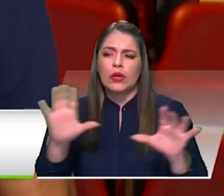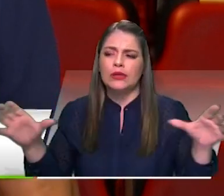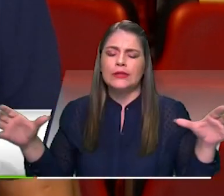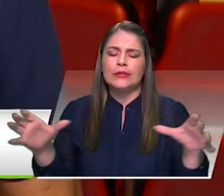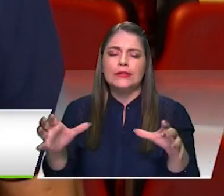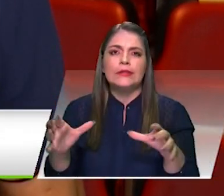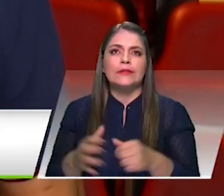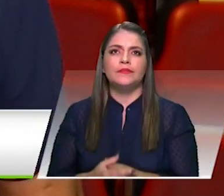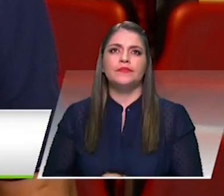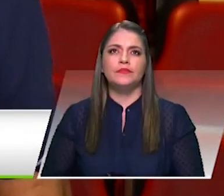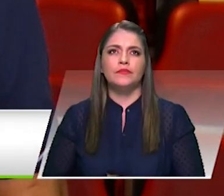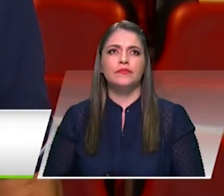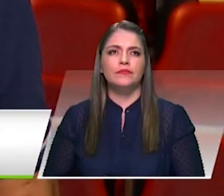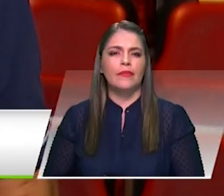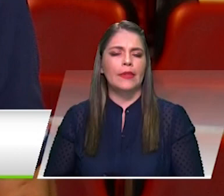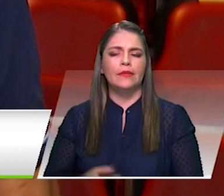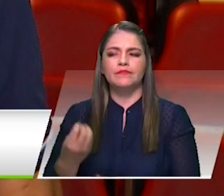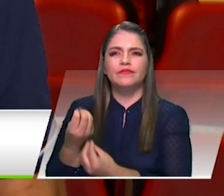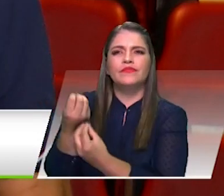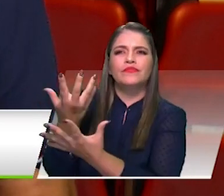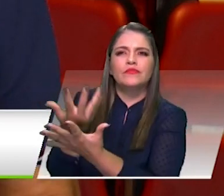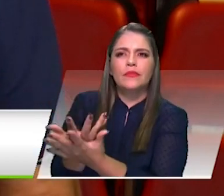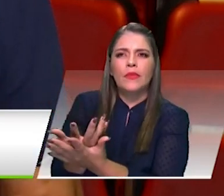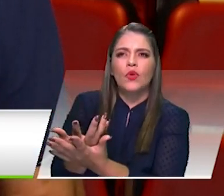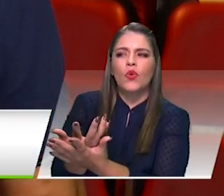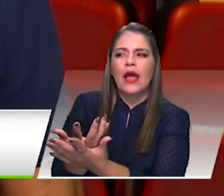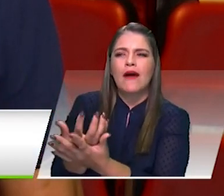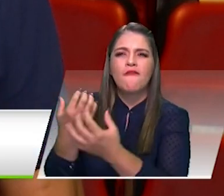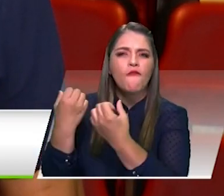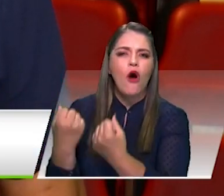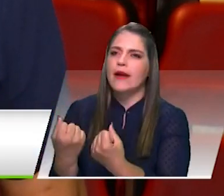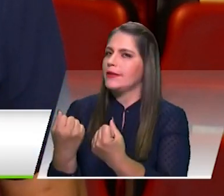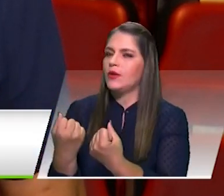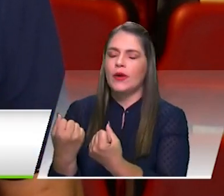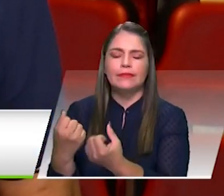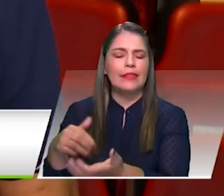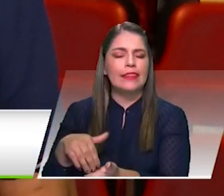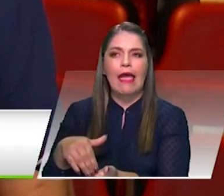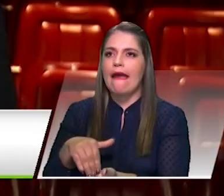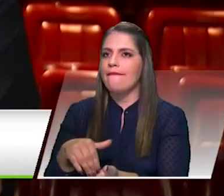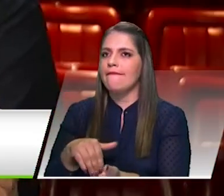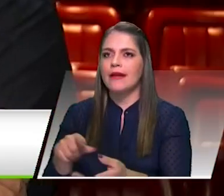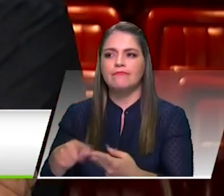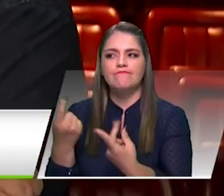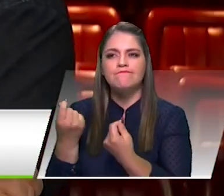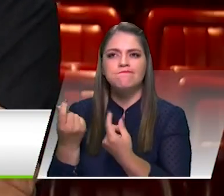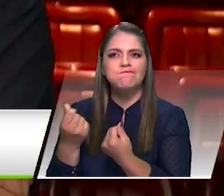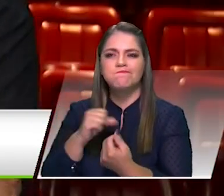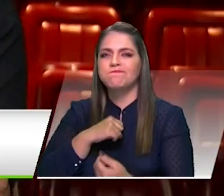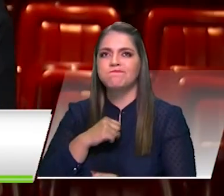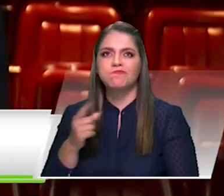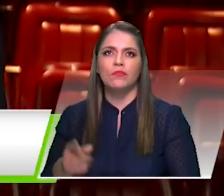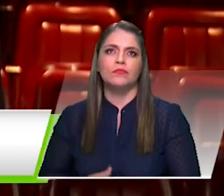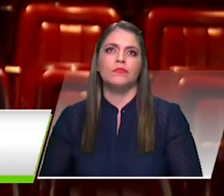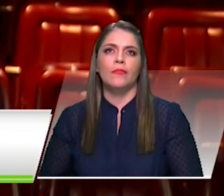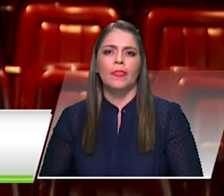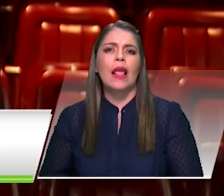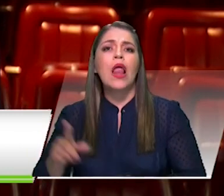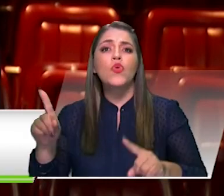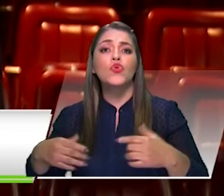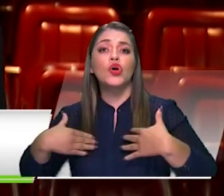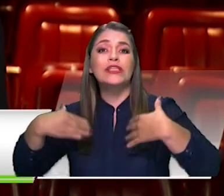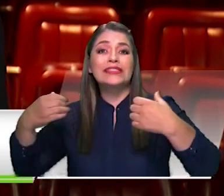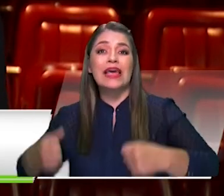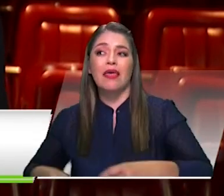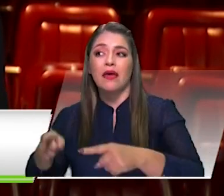estructuras organizacionales muy débiles, muy frágiles, con un muy poco músculo financiero. Ya son muchas las salas que están en dificultades